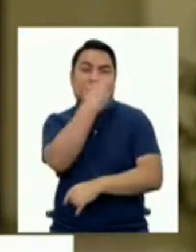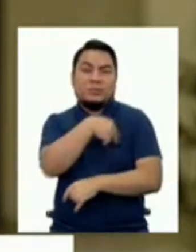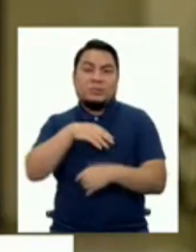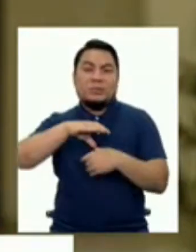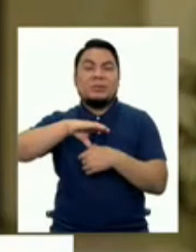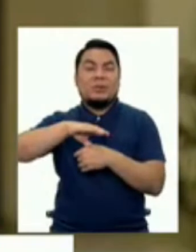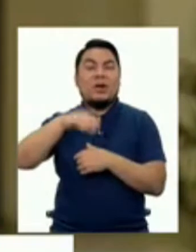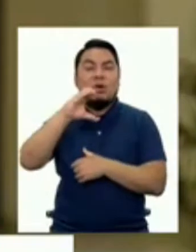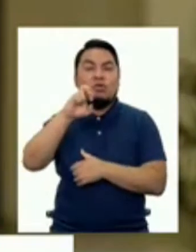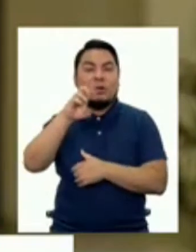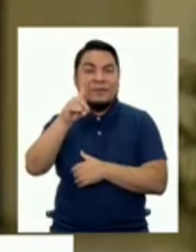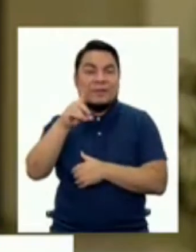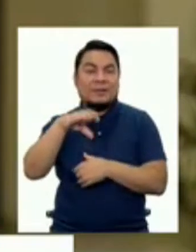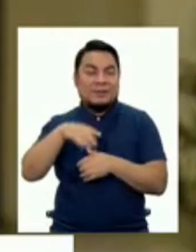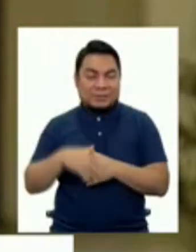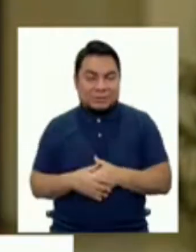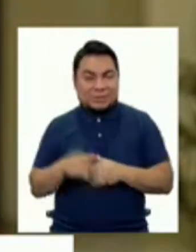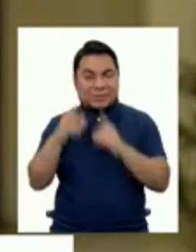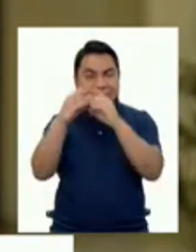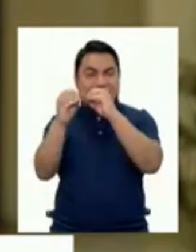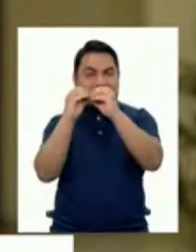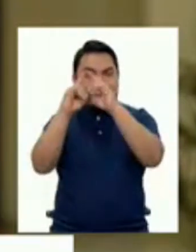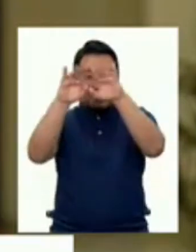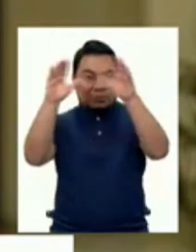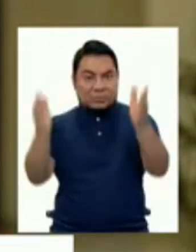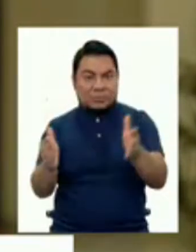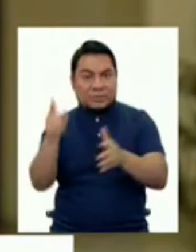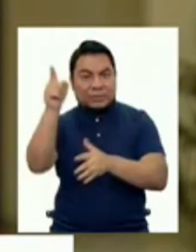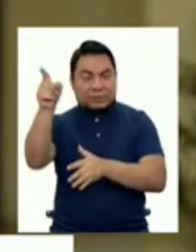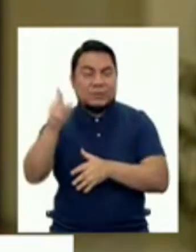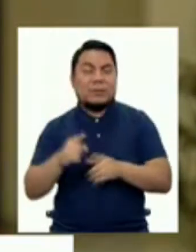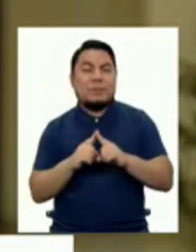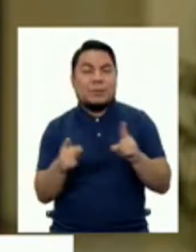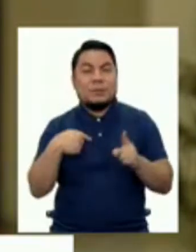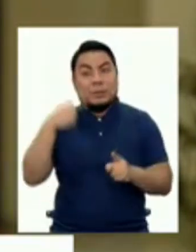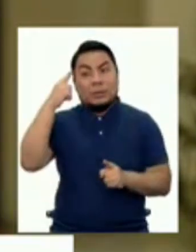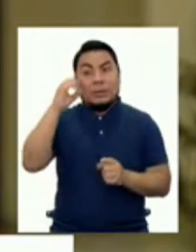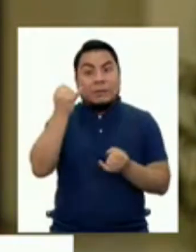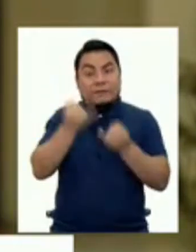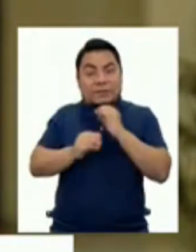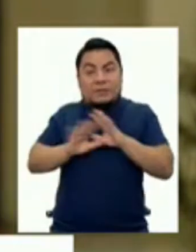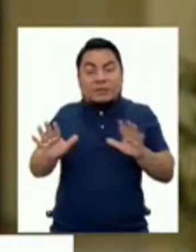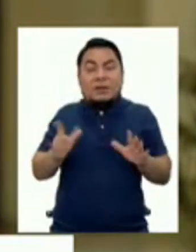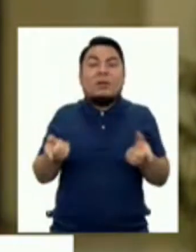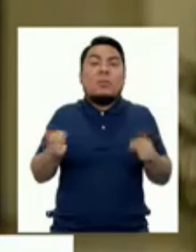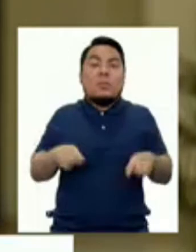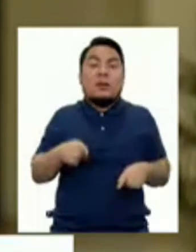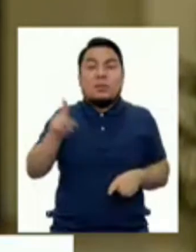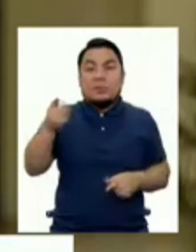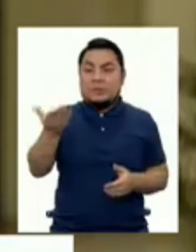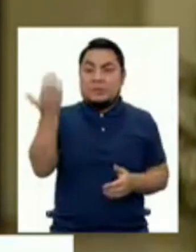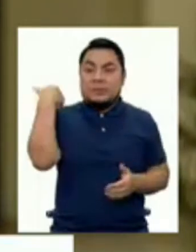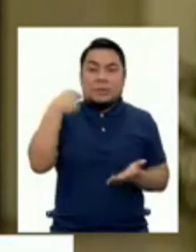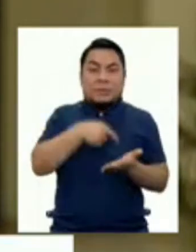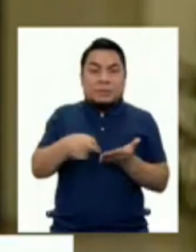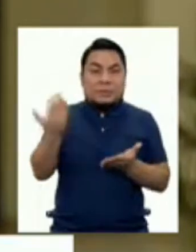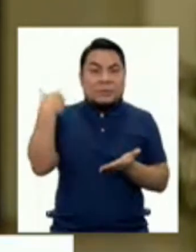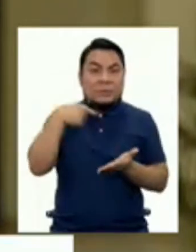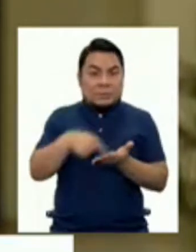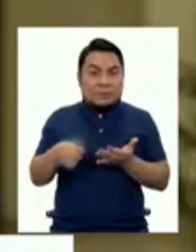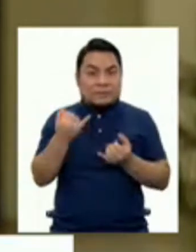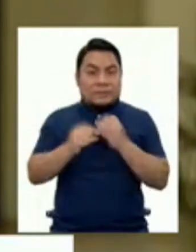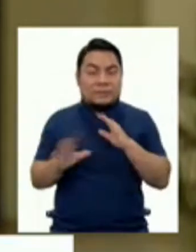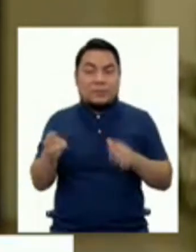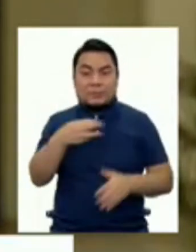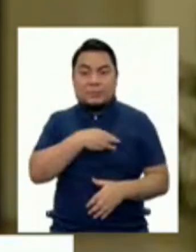pacientes COVID. Tengo entendido de que la culminación estaba programada para la semana pasada. A